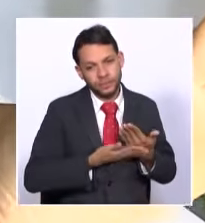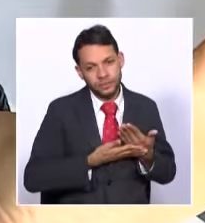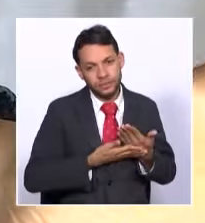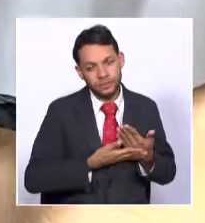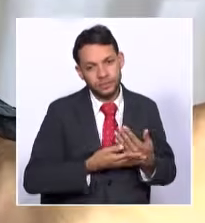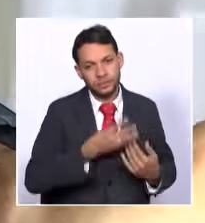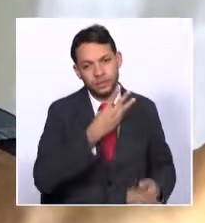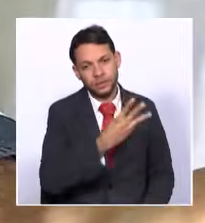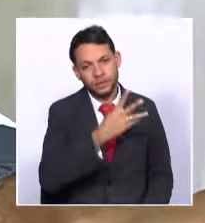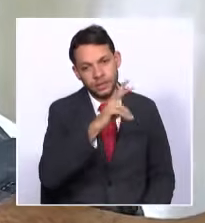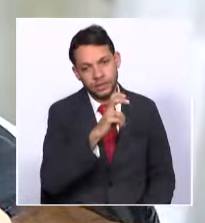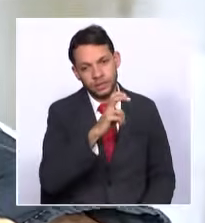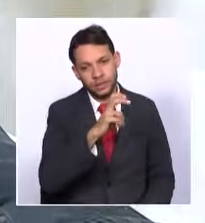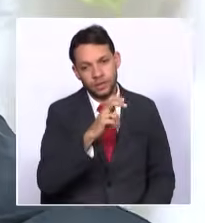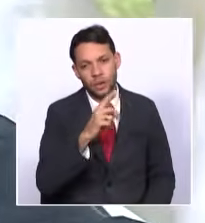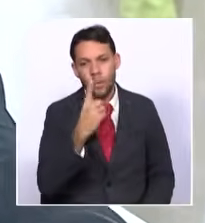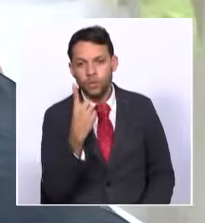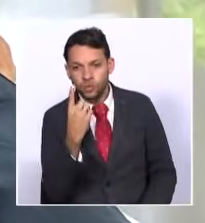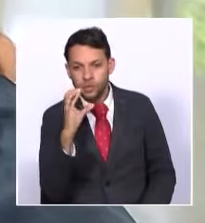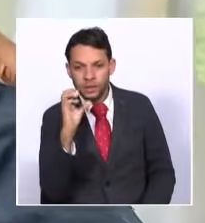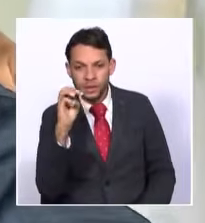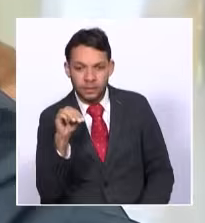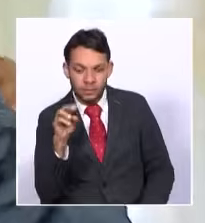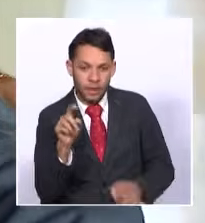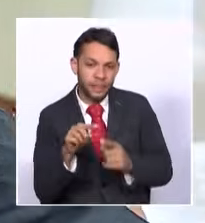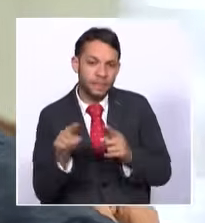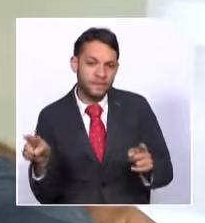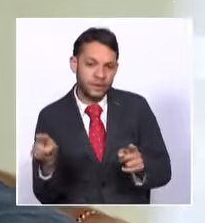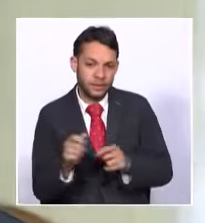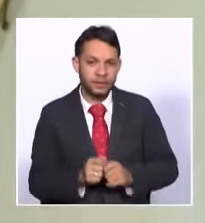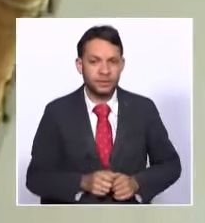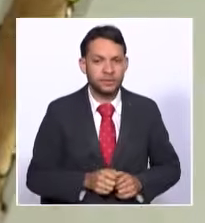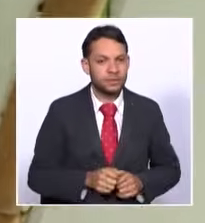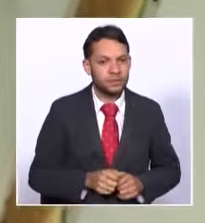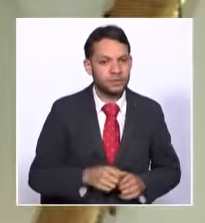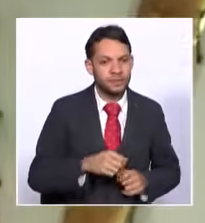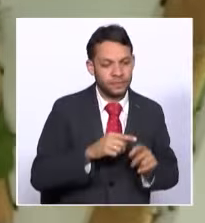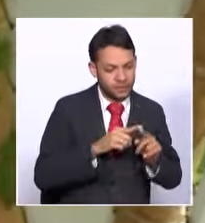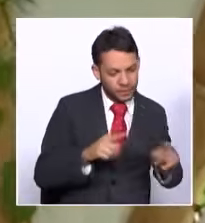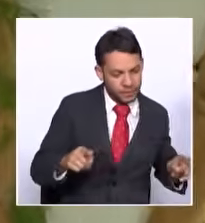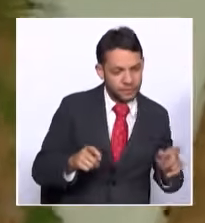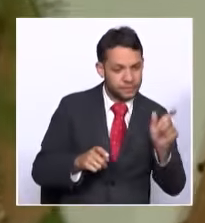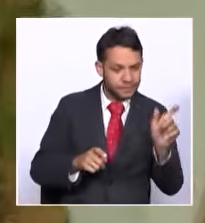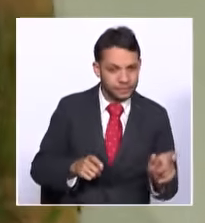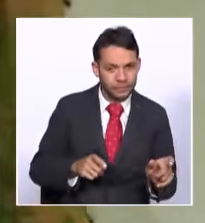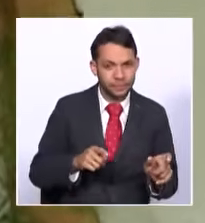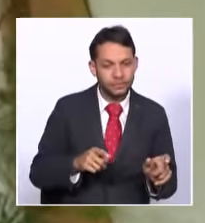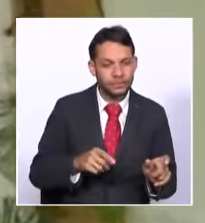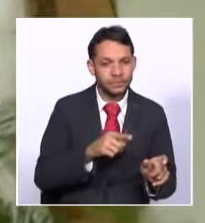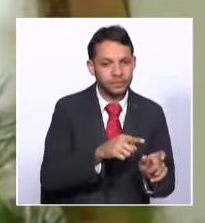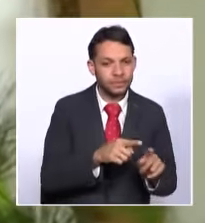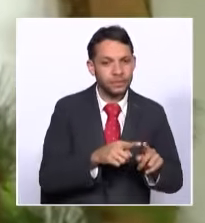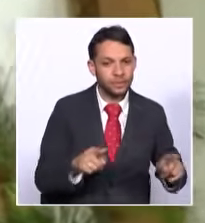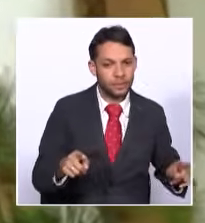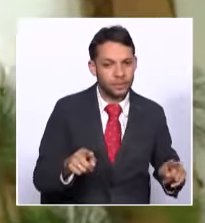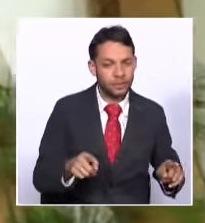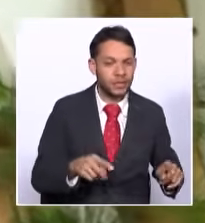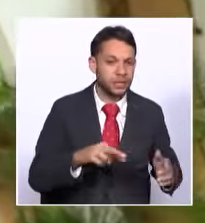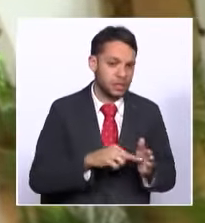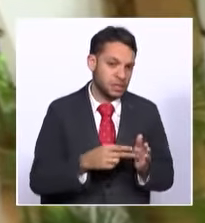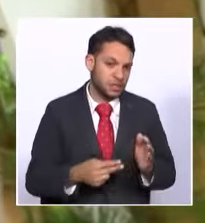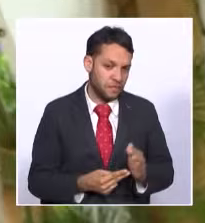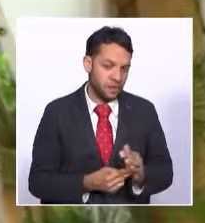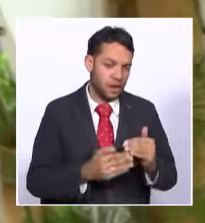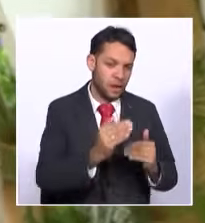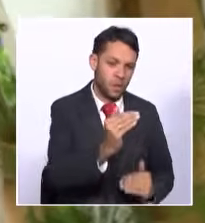37, hay 1 centímetro de diferencia. Y esa que nos dice que realmente hay un acortamiento